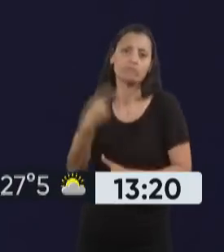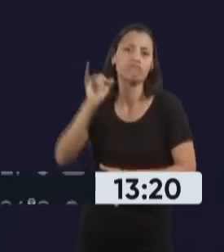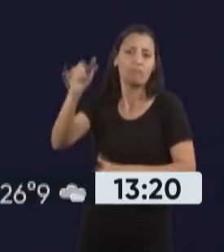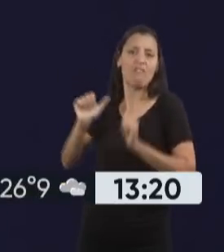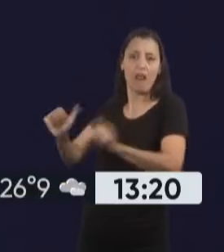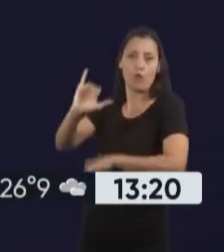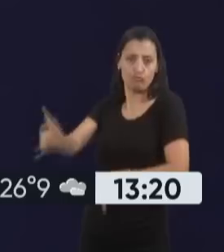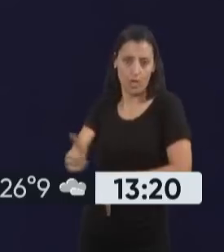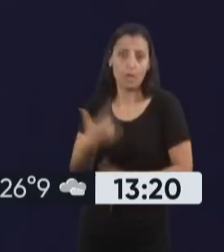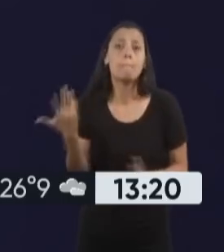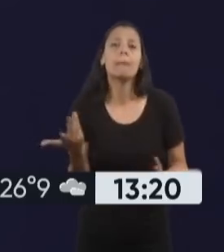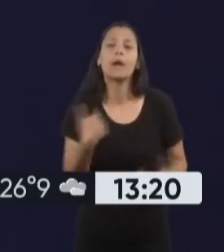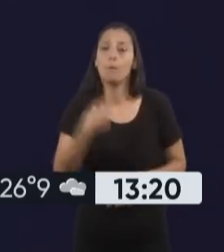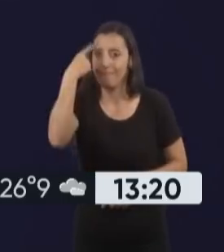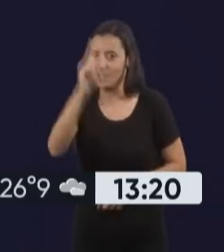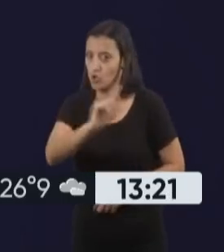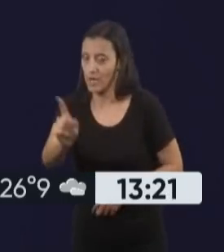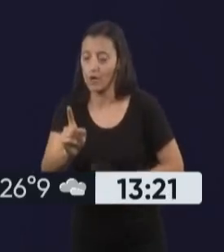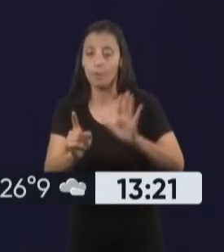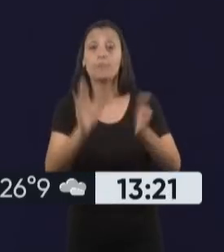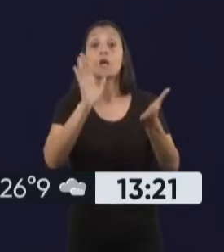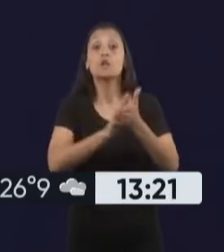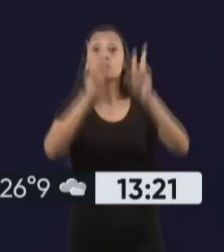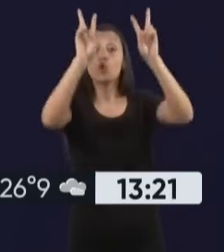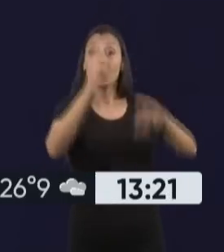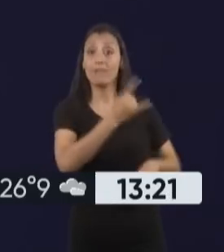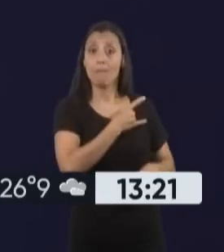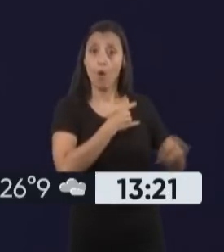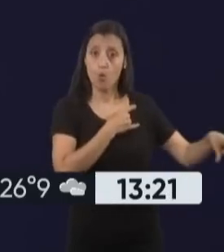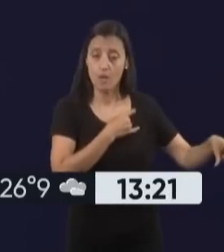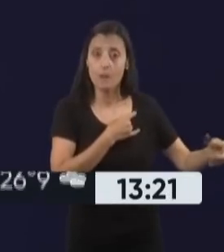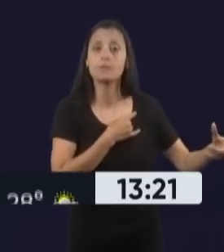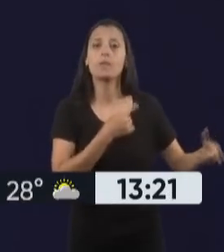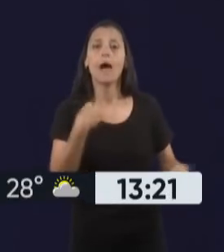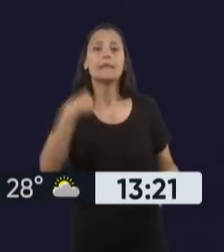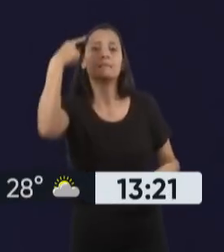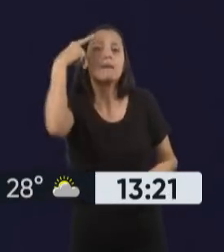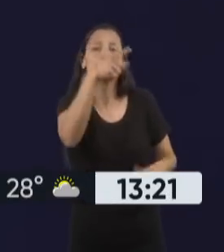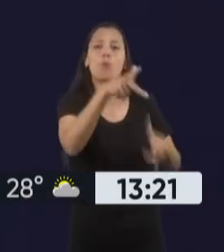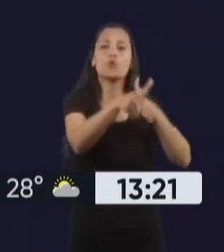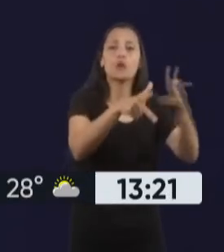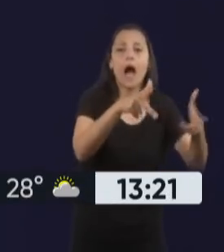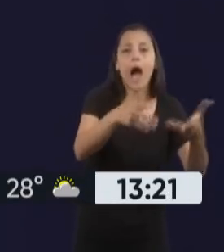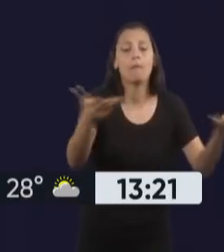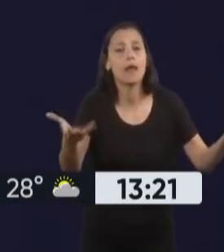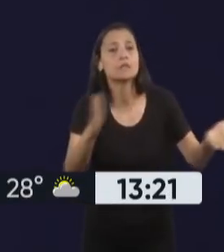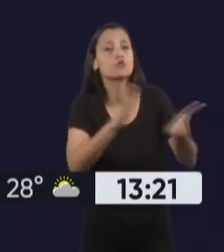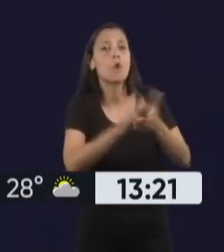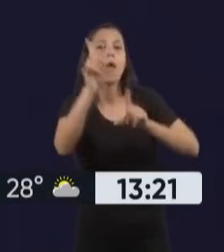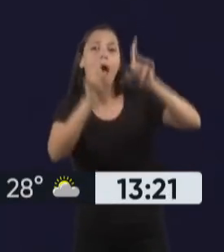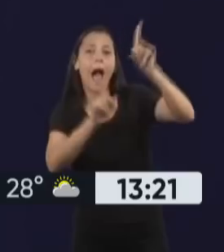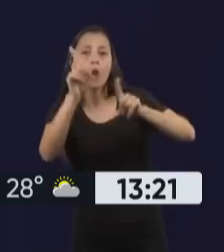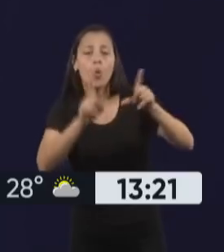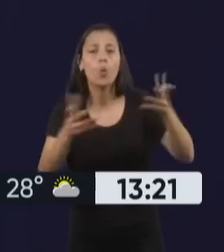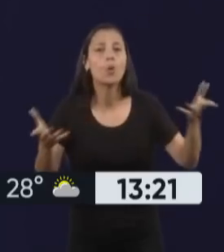Con respecto a las universidades, por supuesto que te referís a los bancos, a algunos bancos que han